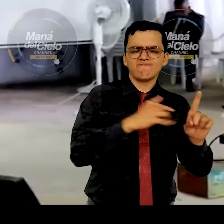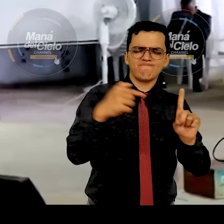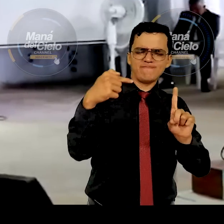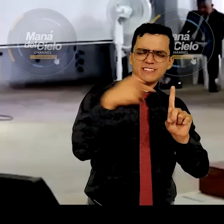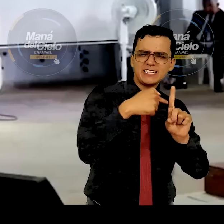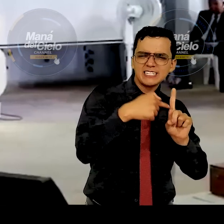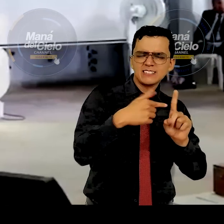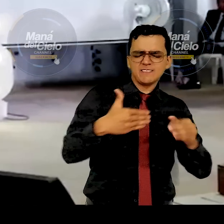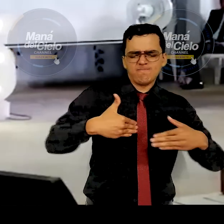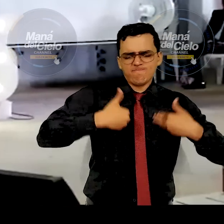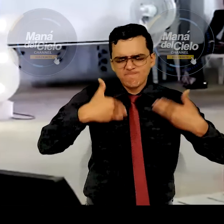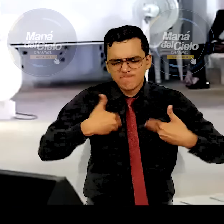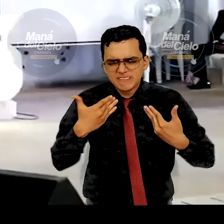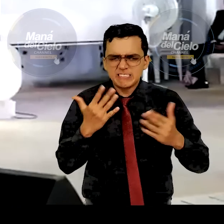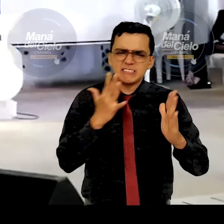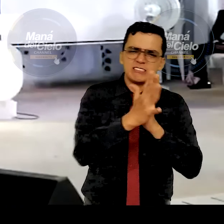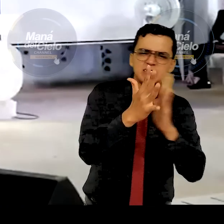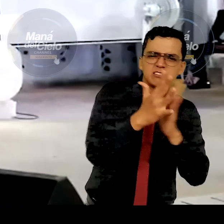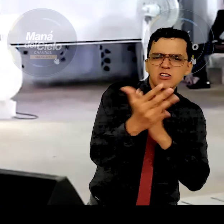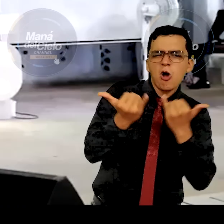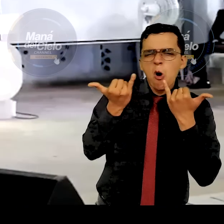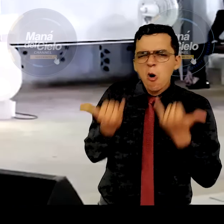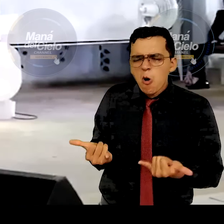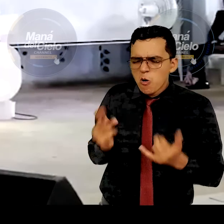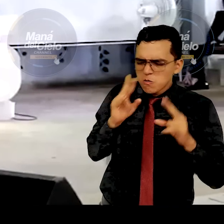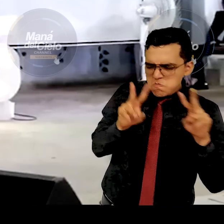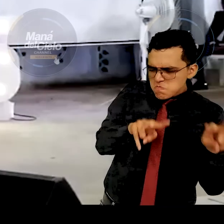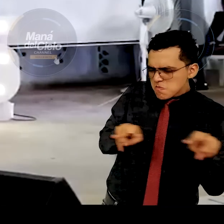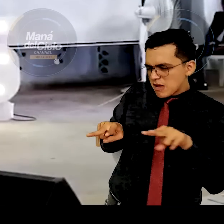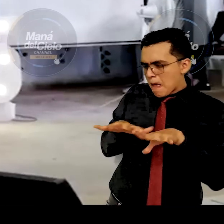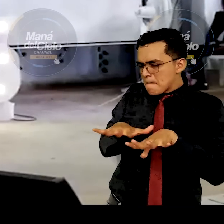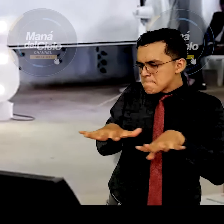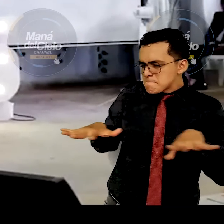Oh, aleluya. Aleluya.